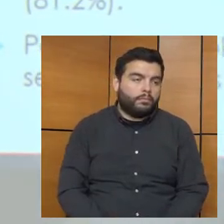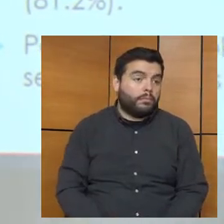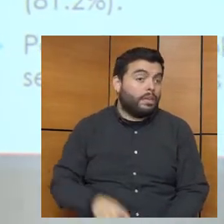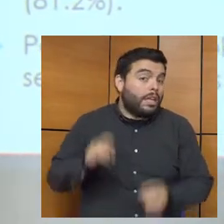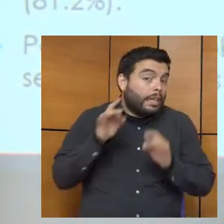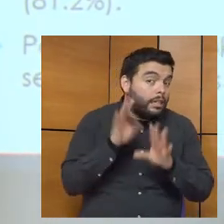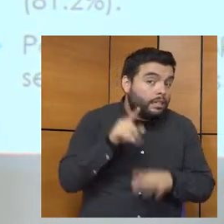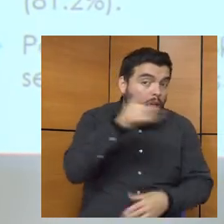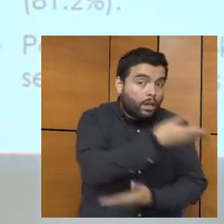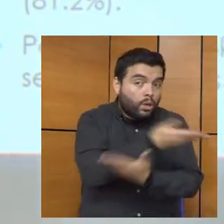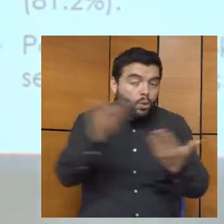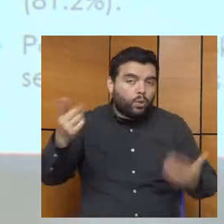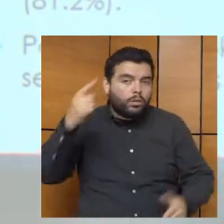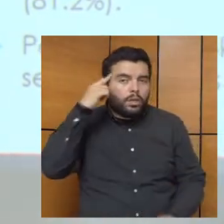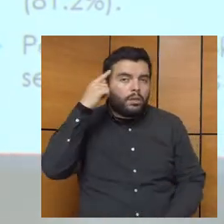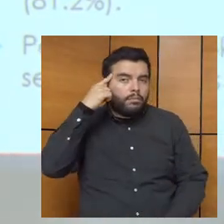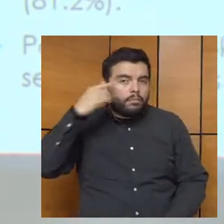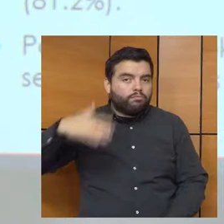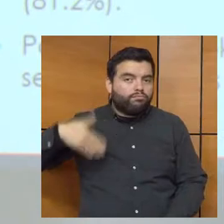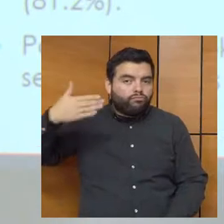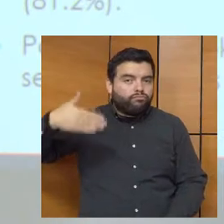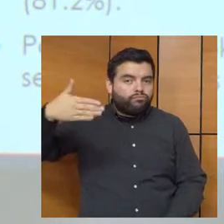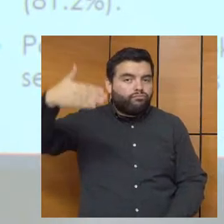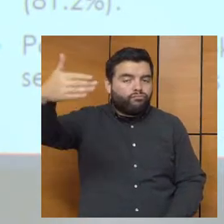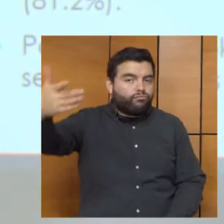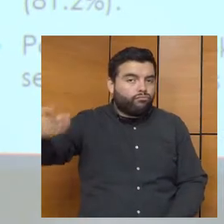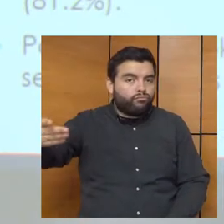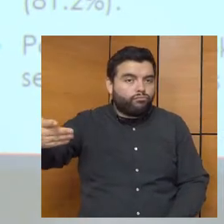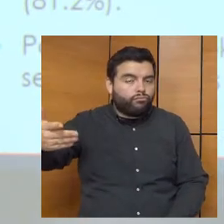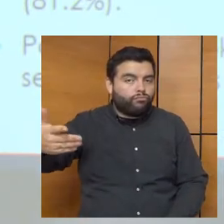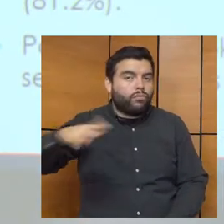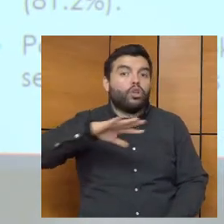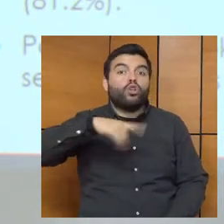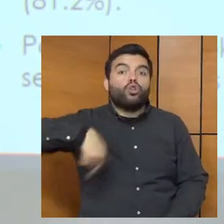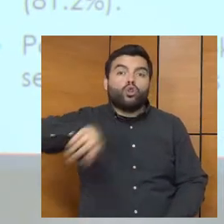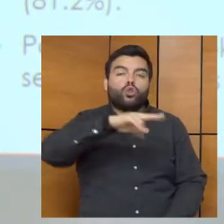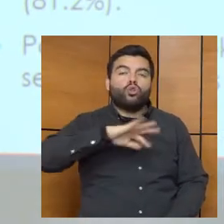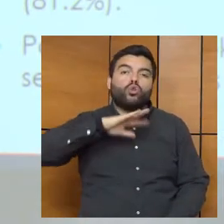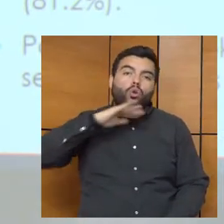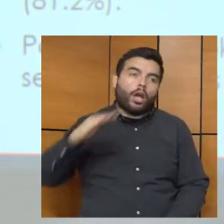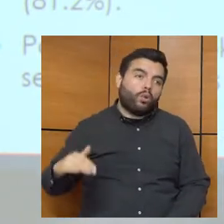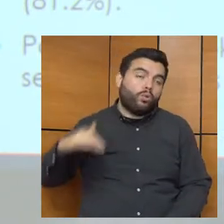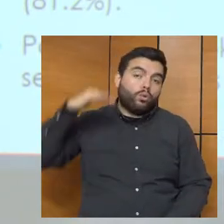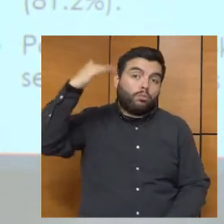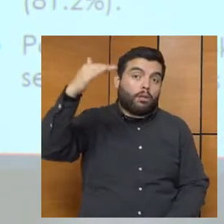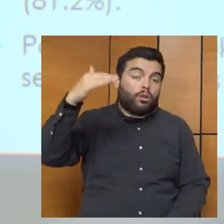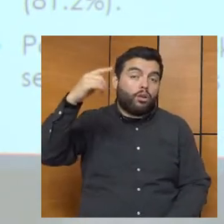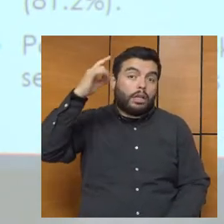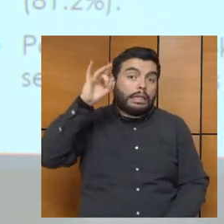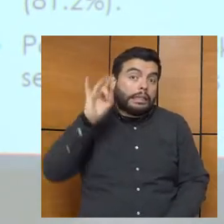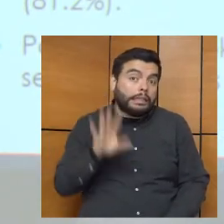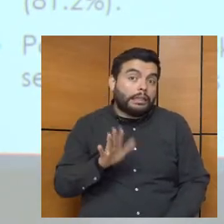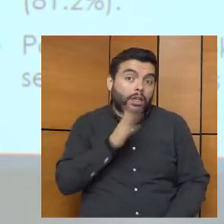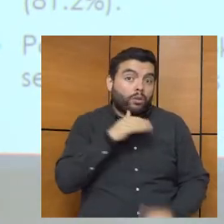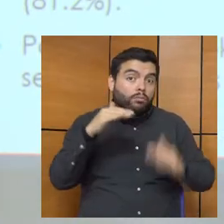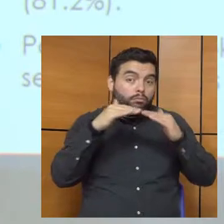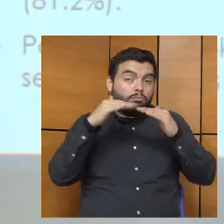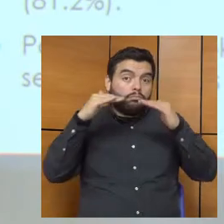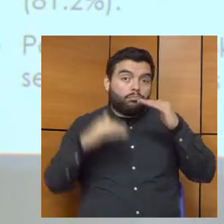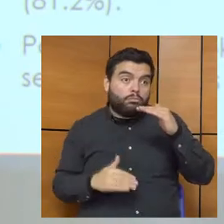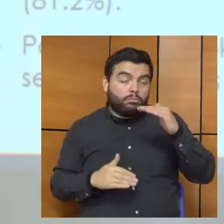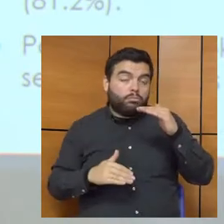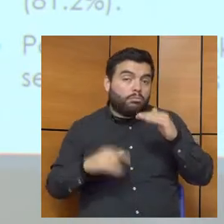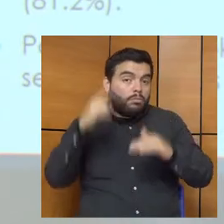con el tiempo, cuando nosotros que estamos aquí seamos más mayores, pues no exista esa brecha digital. Pero probablemente haya